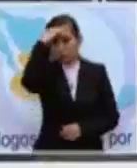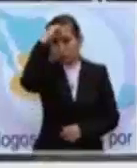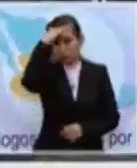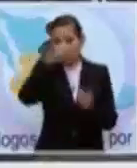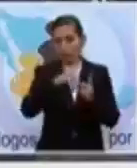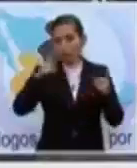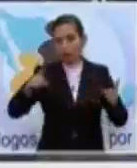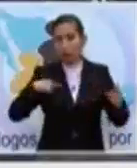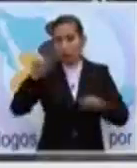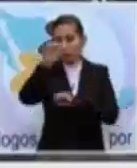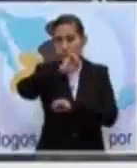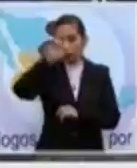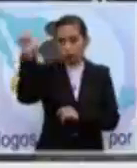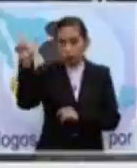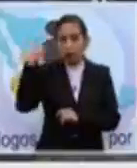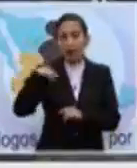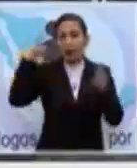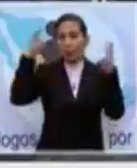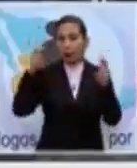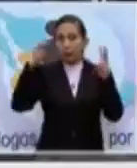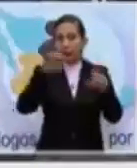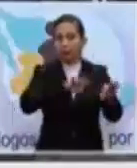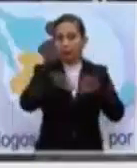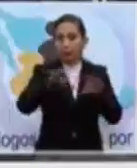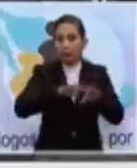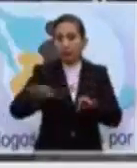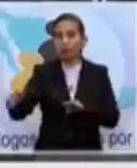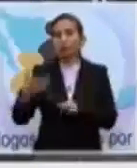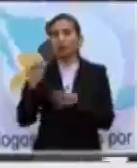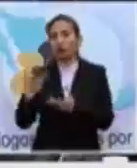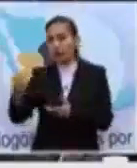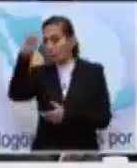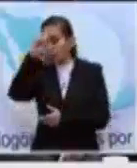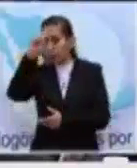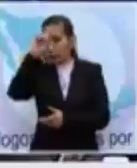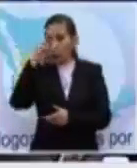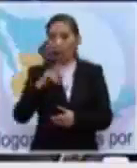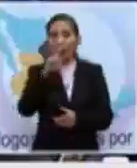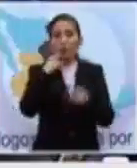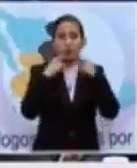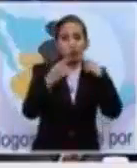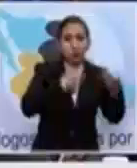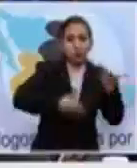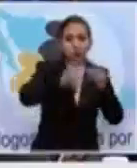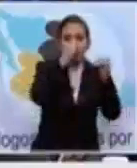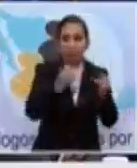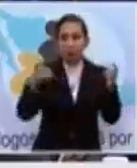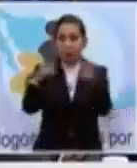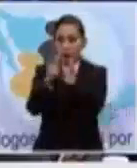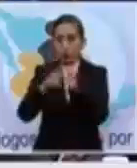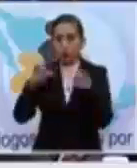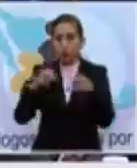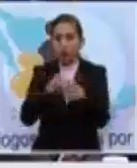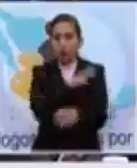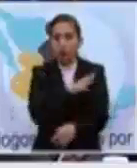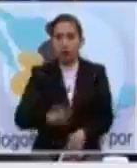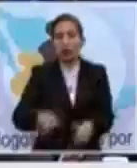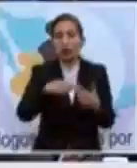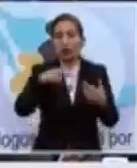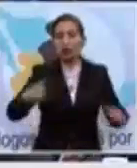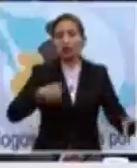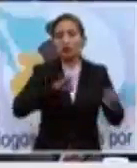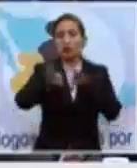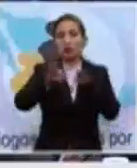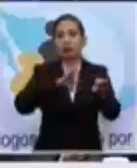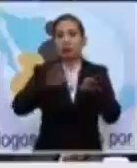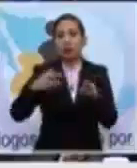experiencia y desarrollo profesional en materia laboral, manejo de consultoría, litigios individuales y colectivos, así como en general relaciones